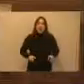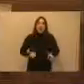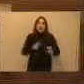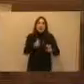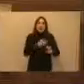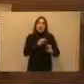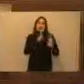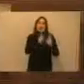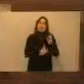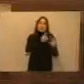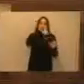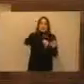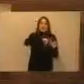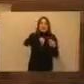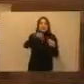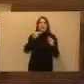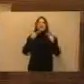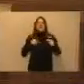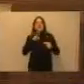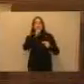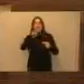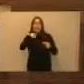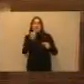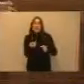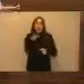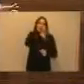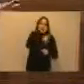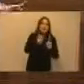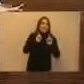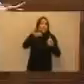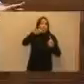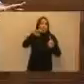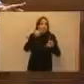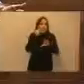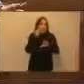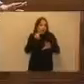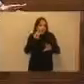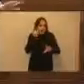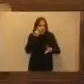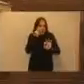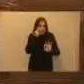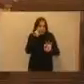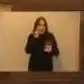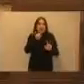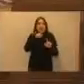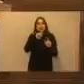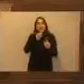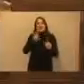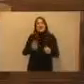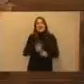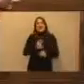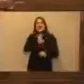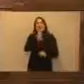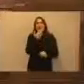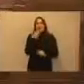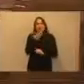cuentas a diputada del PP y viceversa, ¿no? Ese es el único caso que para Javier Fernández existía de puertas giratorias. A nivel estatal, algunos ejemplos